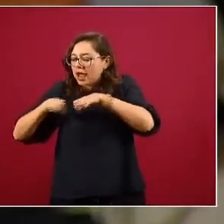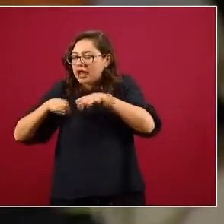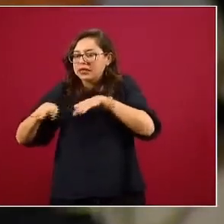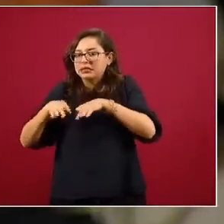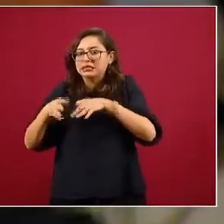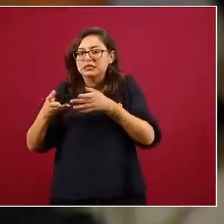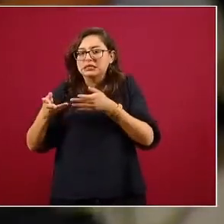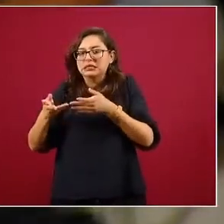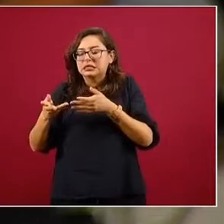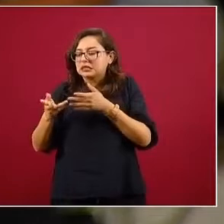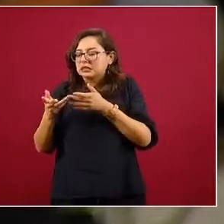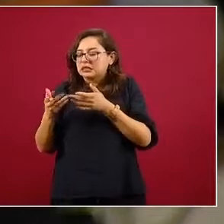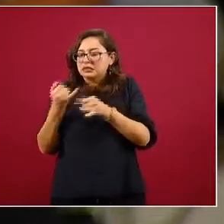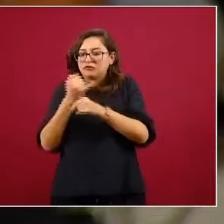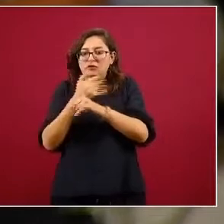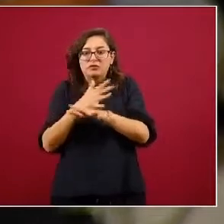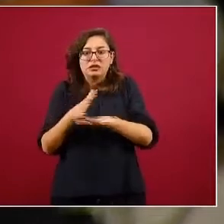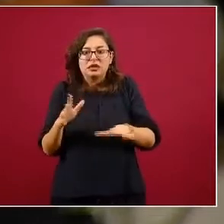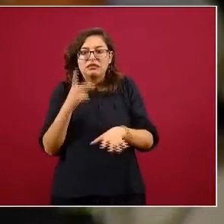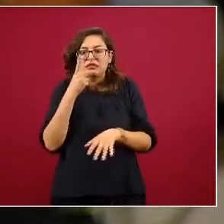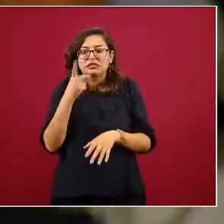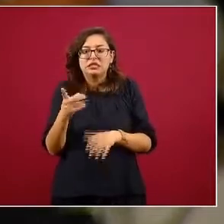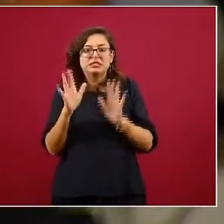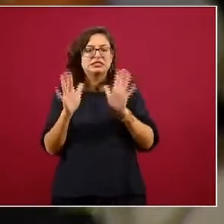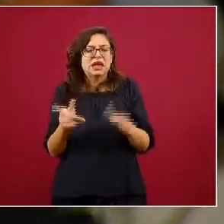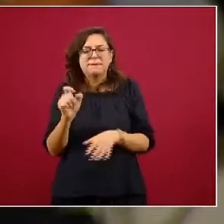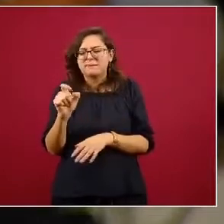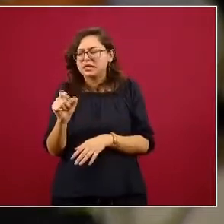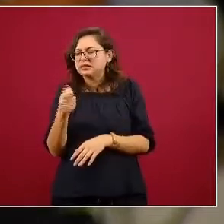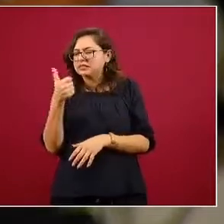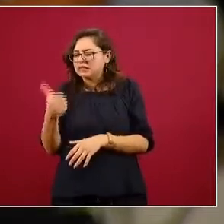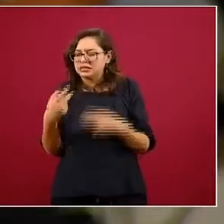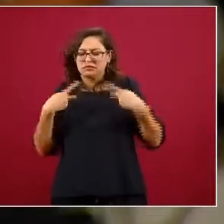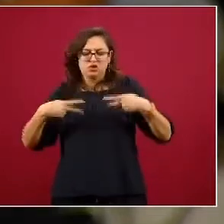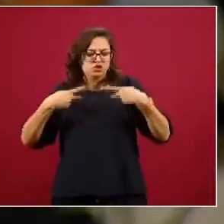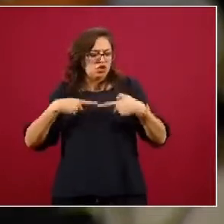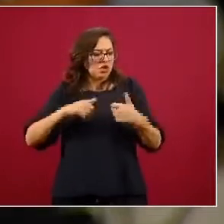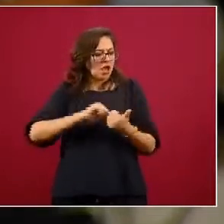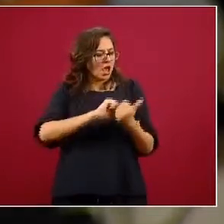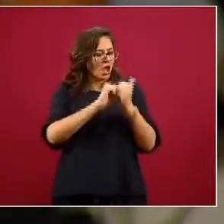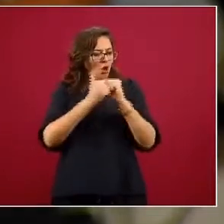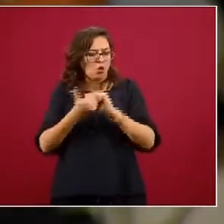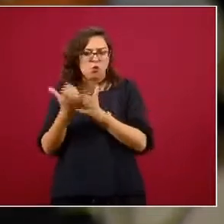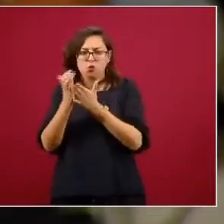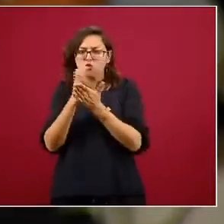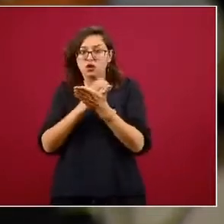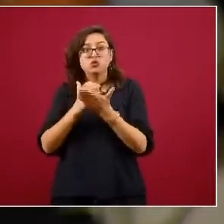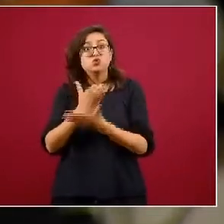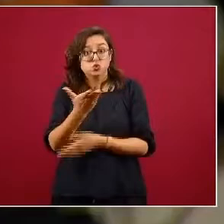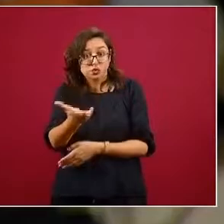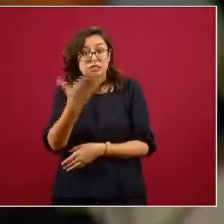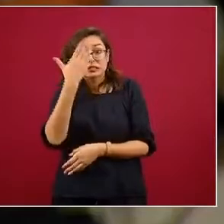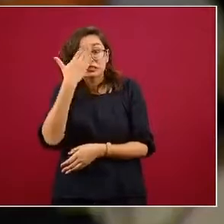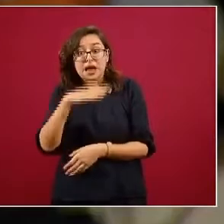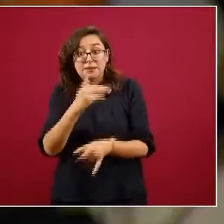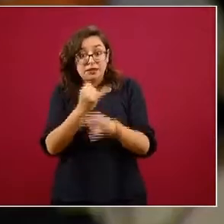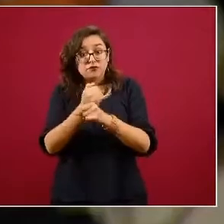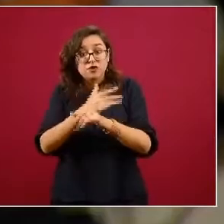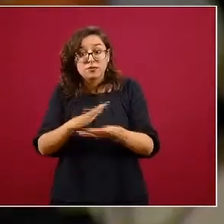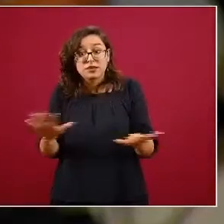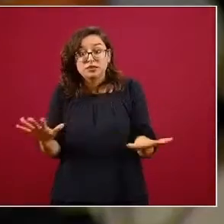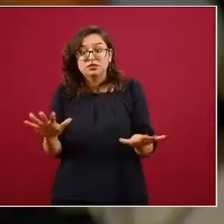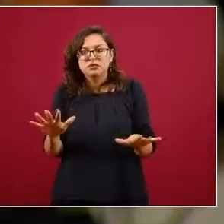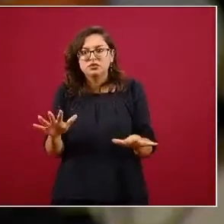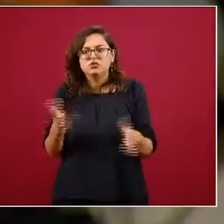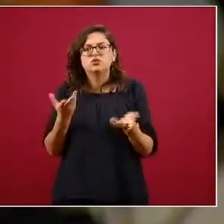era que ya había 26 recuperados o alguna cosa así, y entonces pues quería saber qué información tienen sobre eso, si saben de